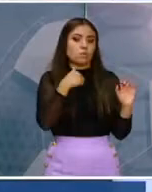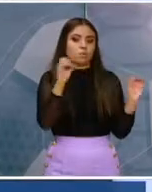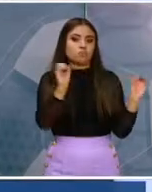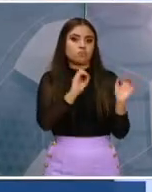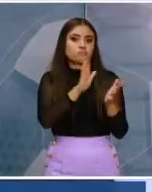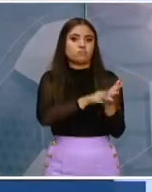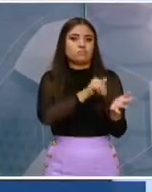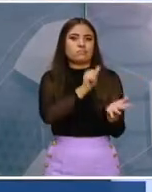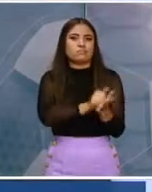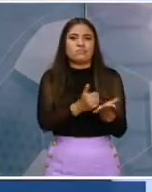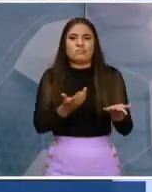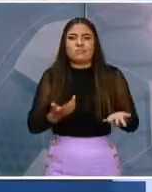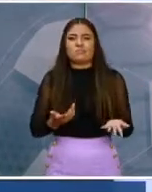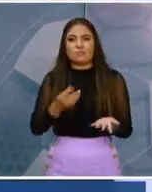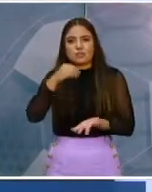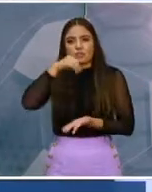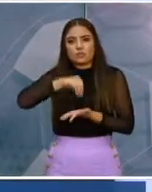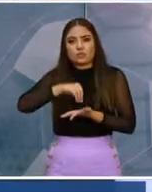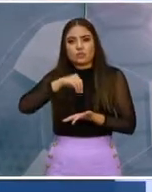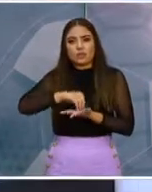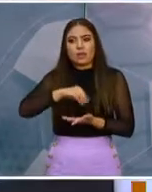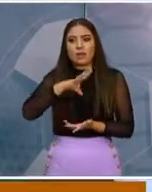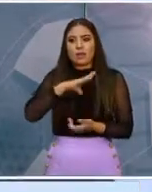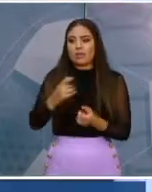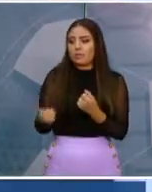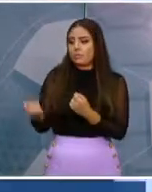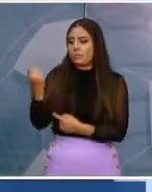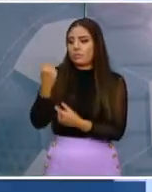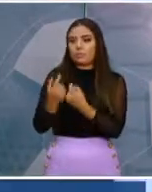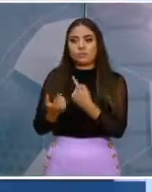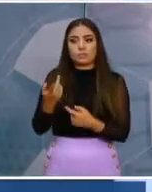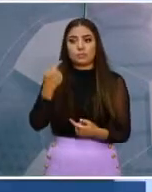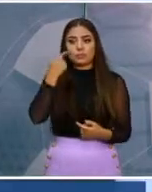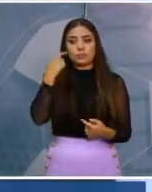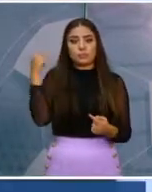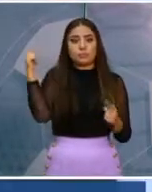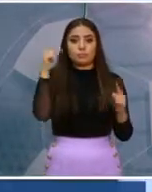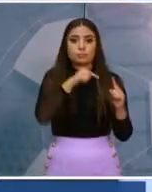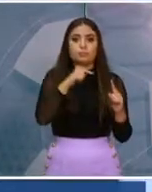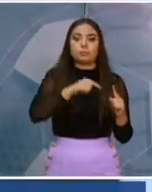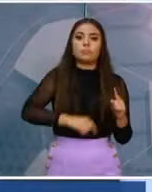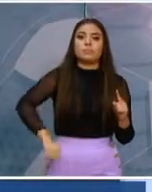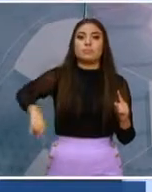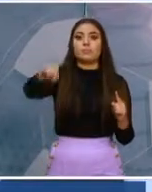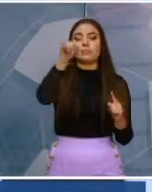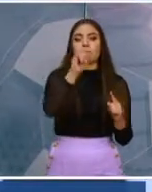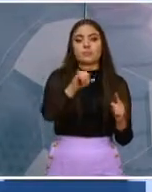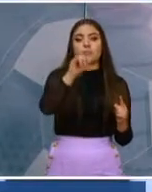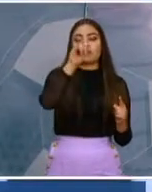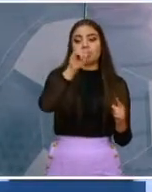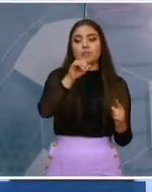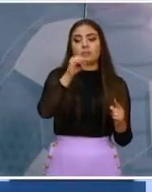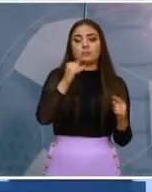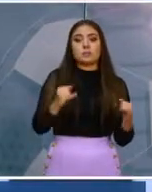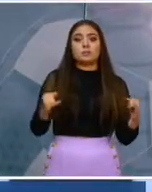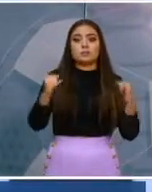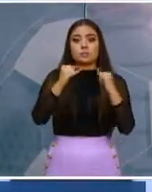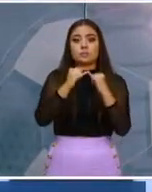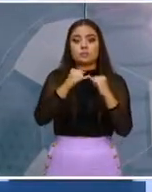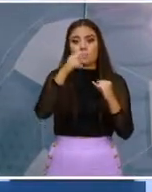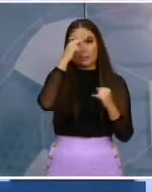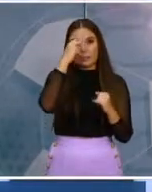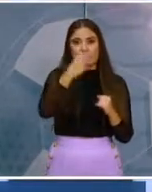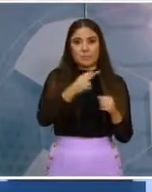instituciones de salud pública, hablando específicamente del Instituto Mexicano del Seguro Social, donde siguen reteniendo a sus médicos pasantes